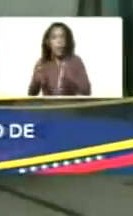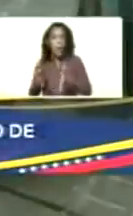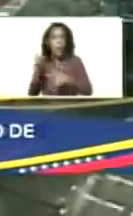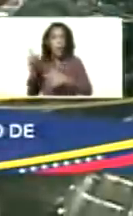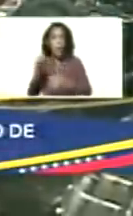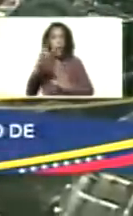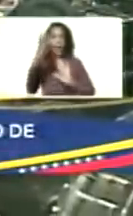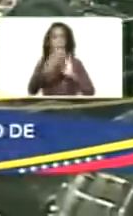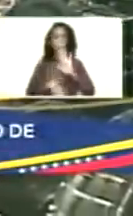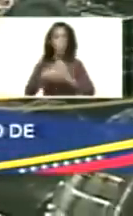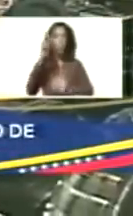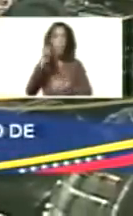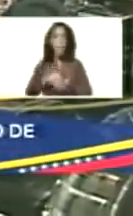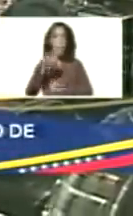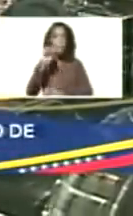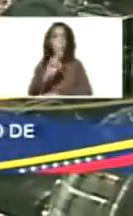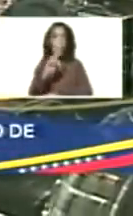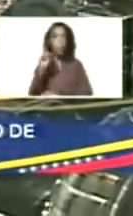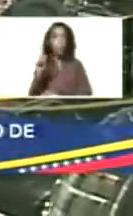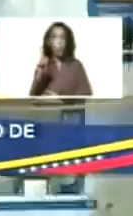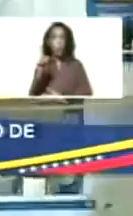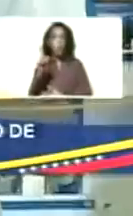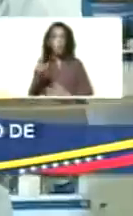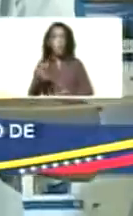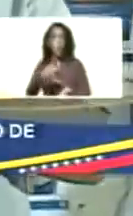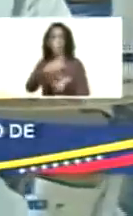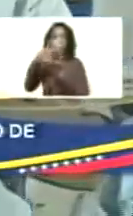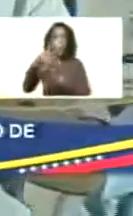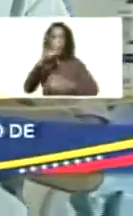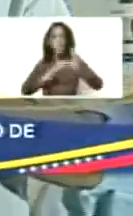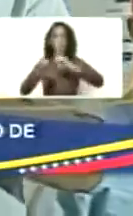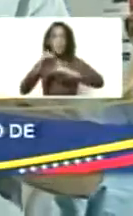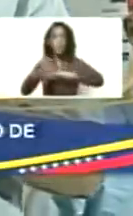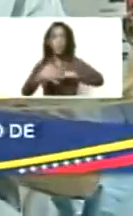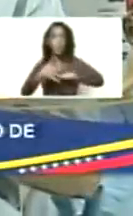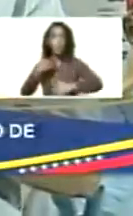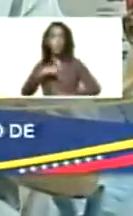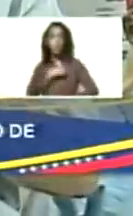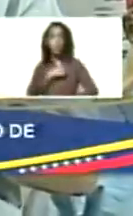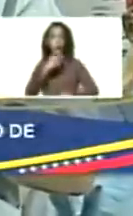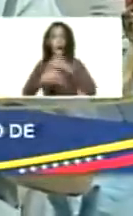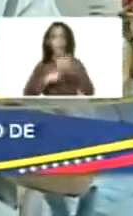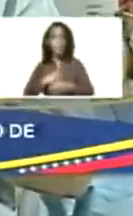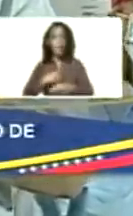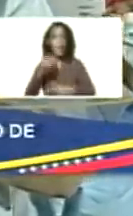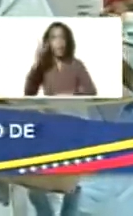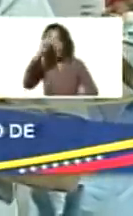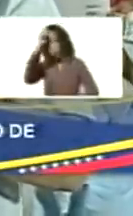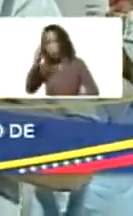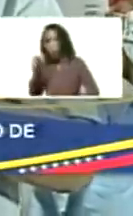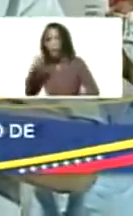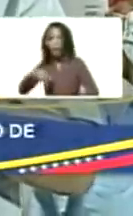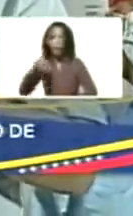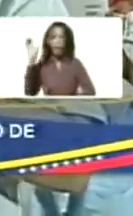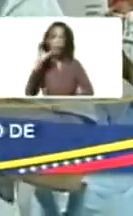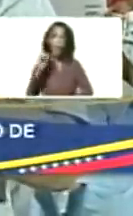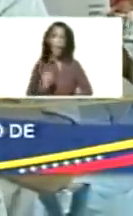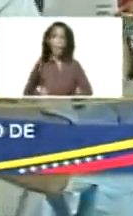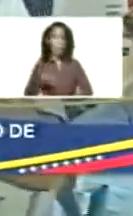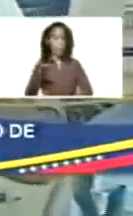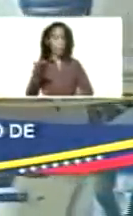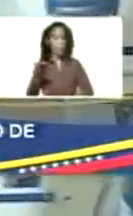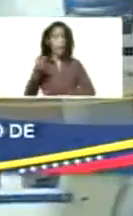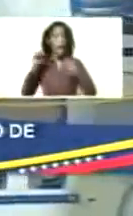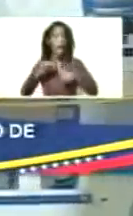capítulo 2021 de los premios de Ciencia y Tecnología, para nosotros reivindicar esta experiencia de Tren Caracas es importante. Acá